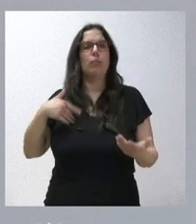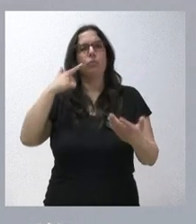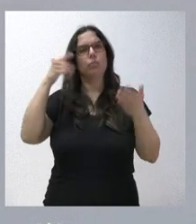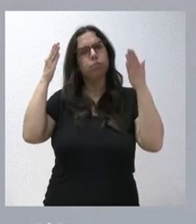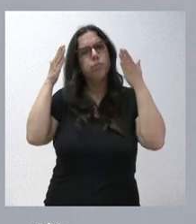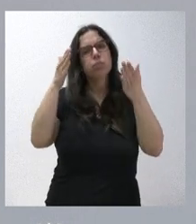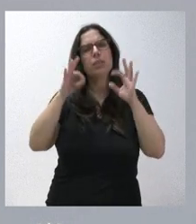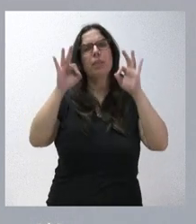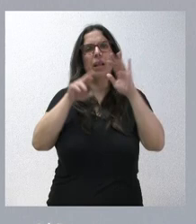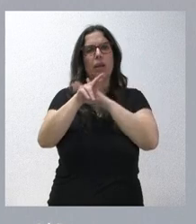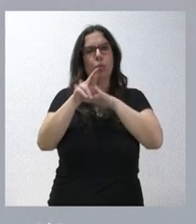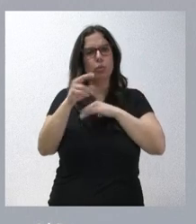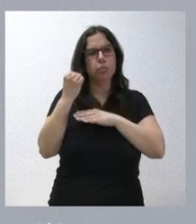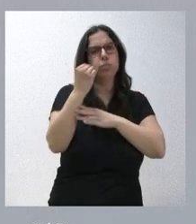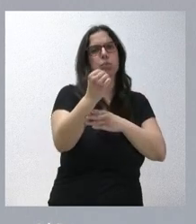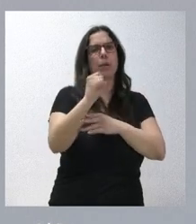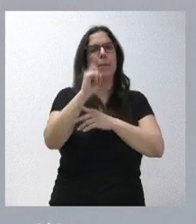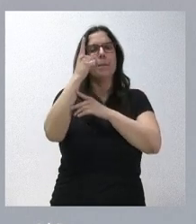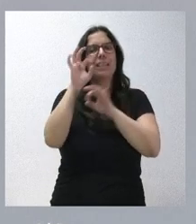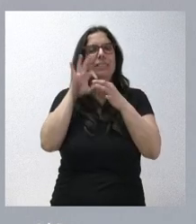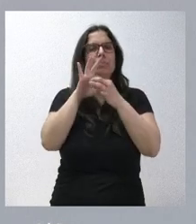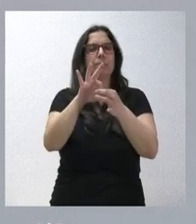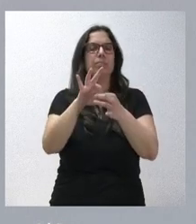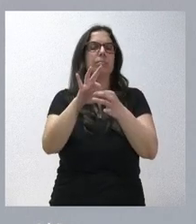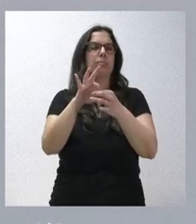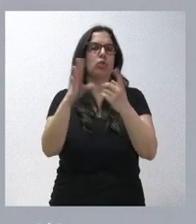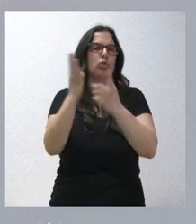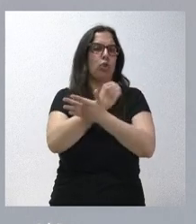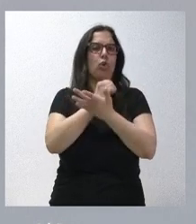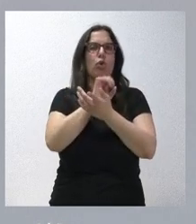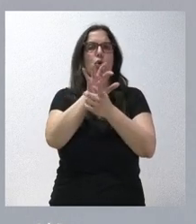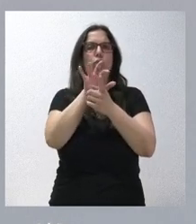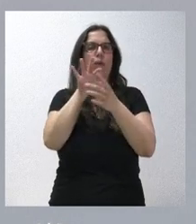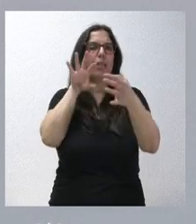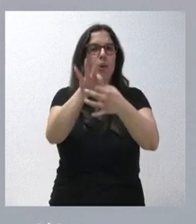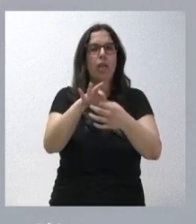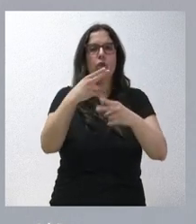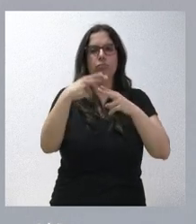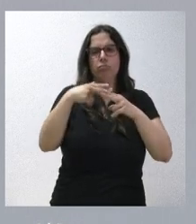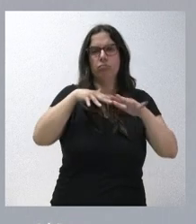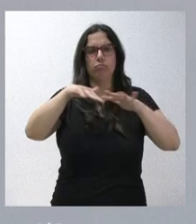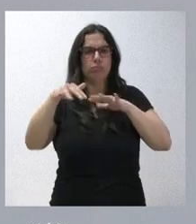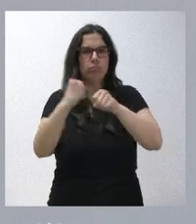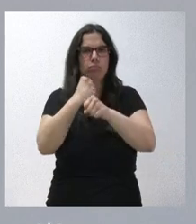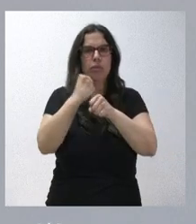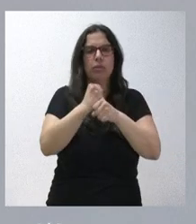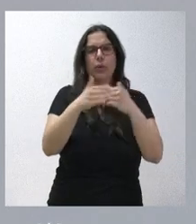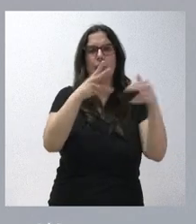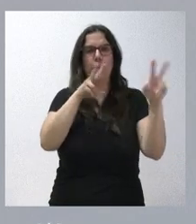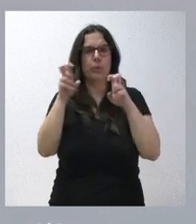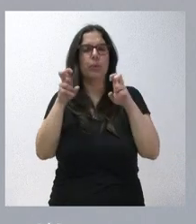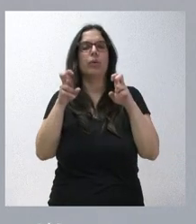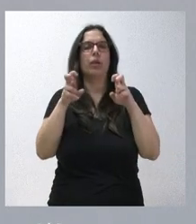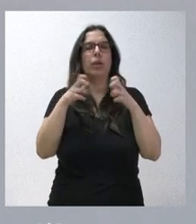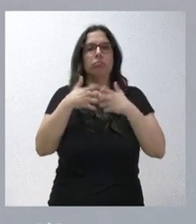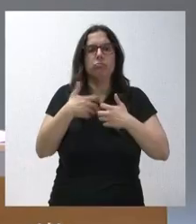especial de los recursos más fundamentalmente en torno a todo lo que tiene que ver la actividad productiva la innovación y la generación de la industria tractora en